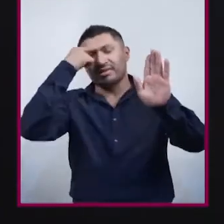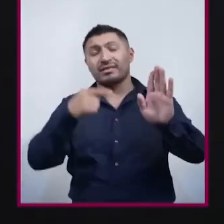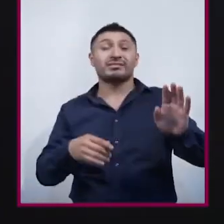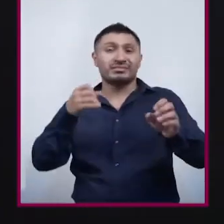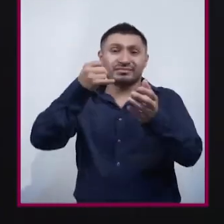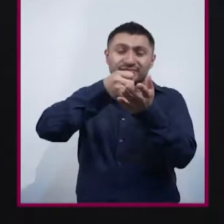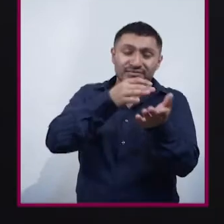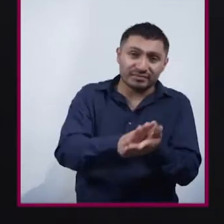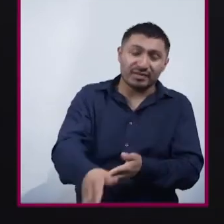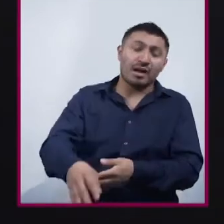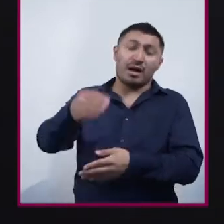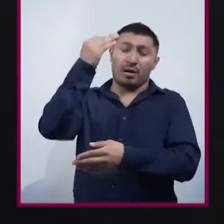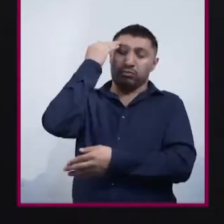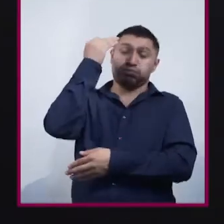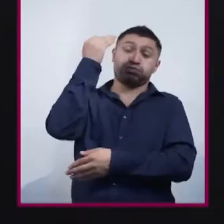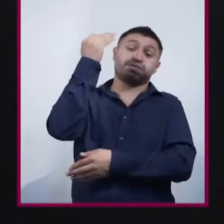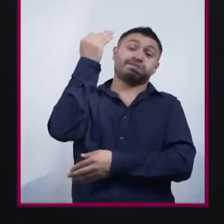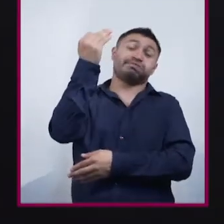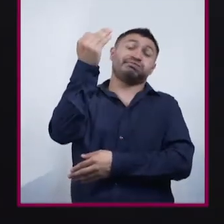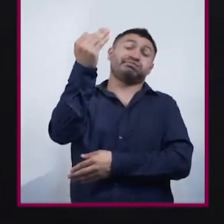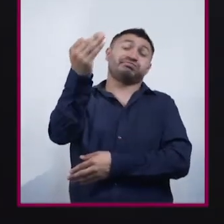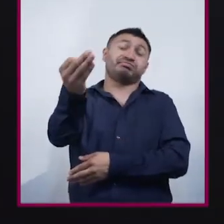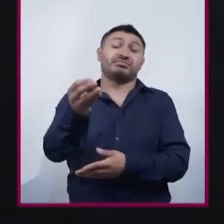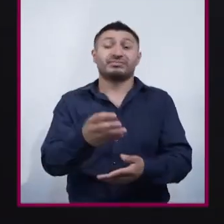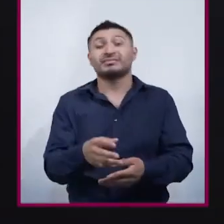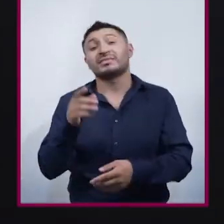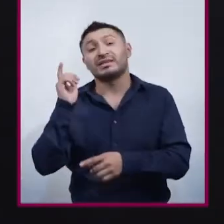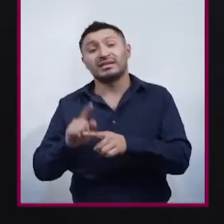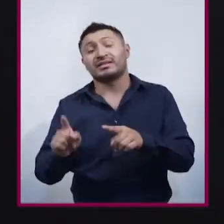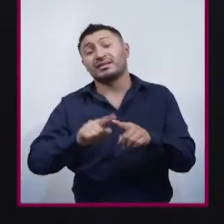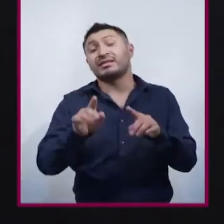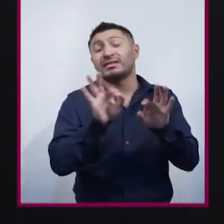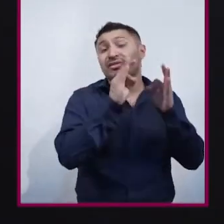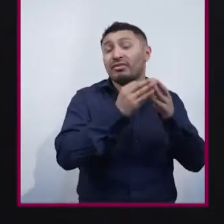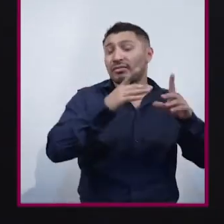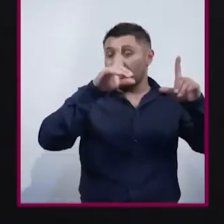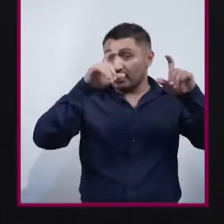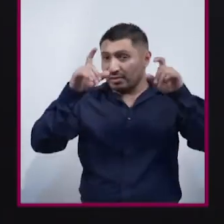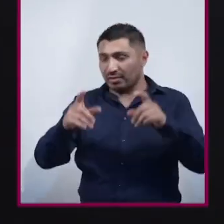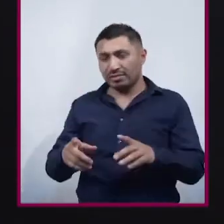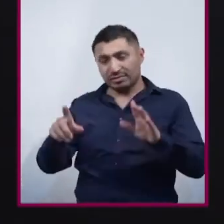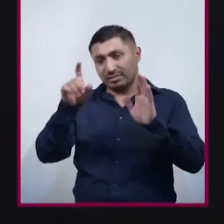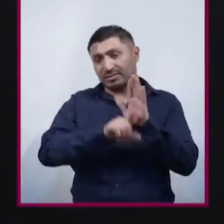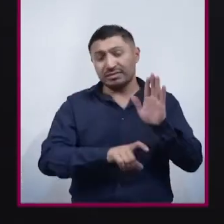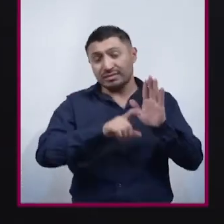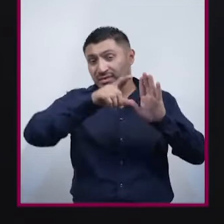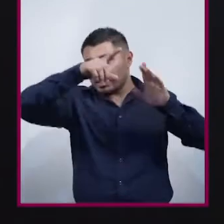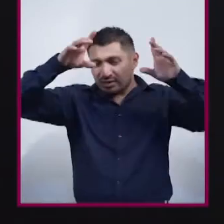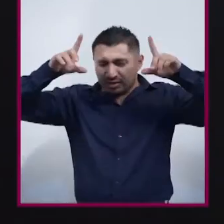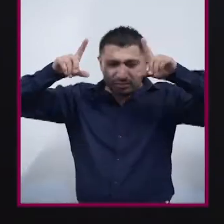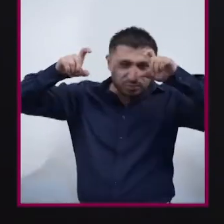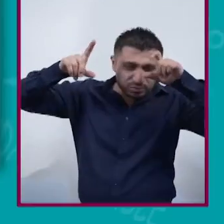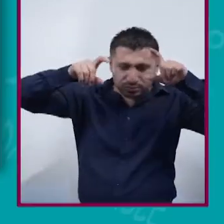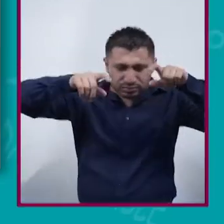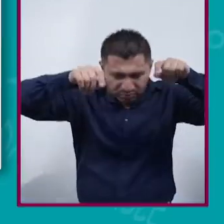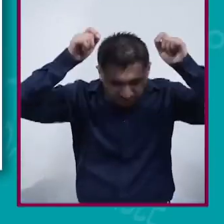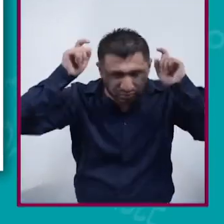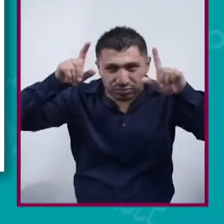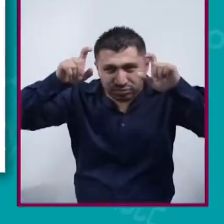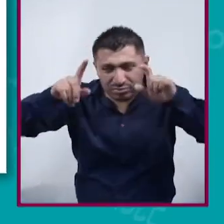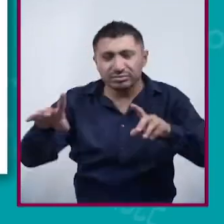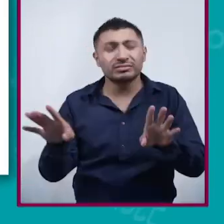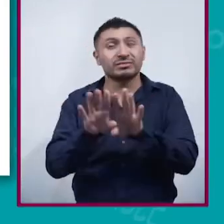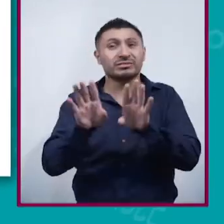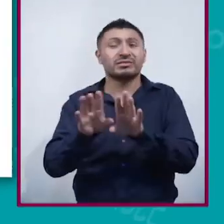para conseguir una impresión eran muy largos. Con sus varios modelos de cámaras, las panorámicas principalmente, se